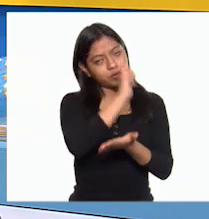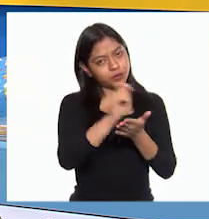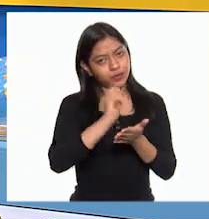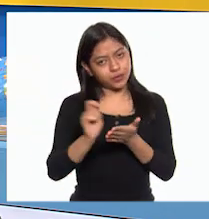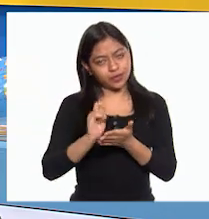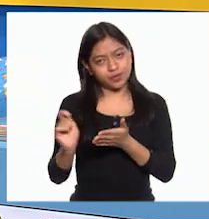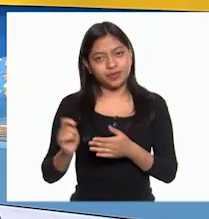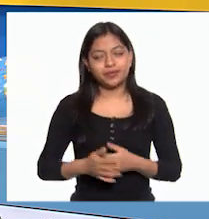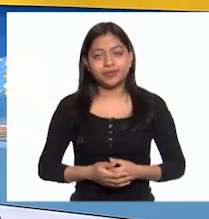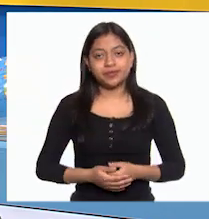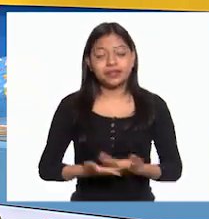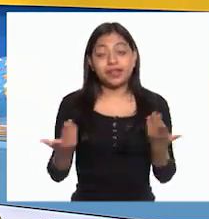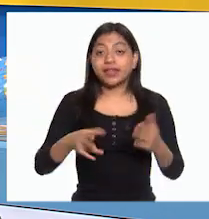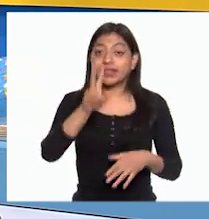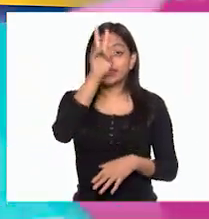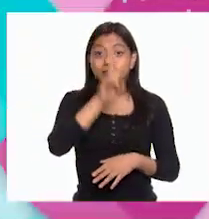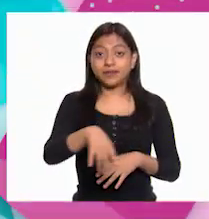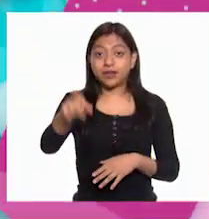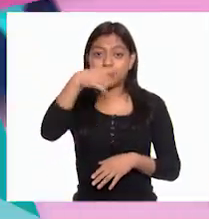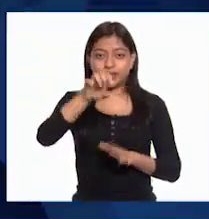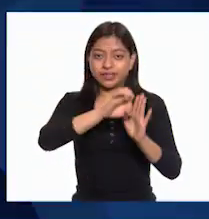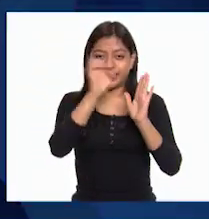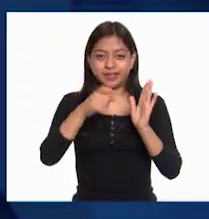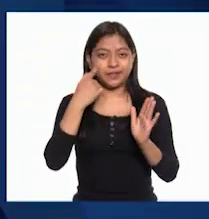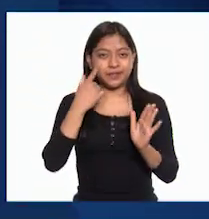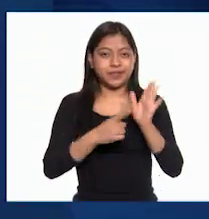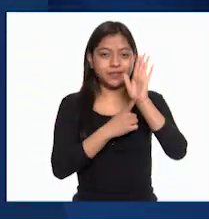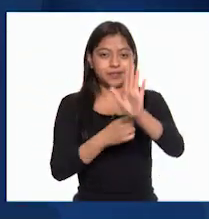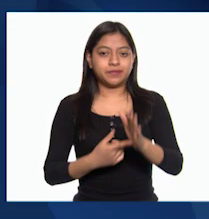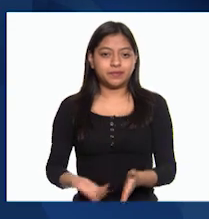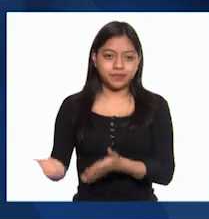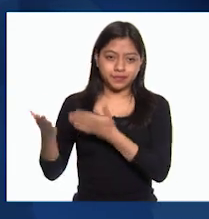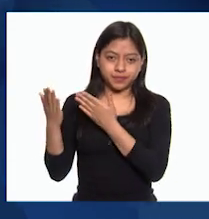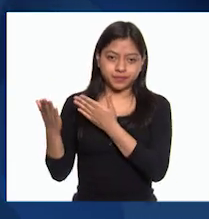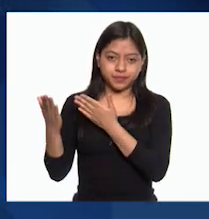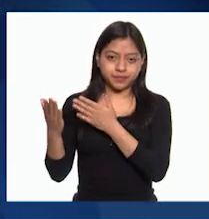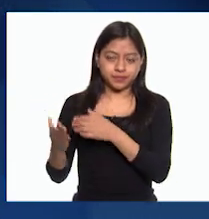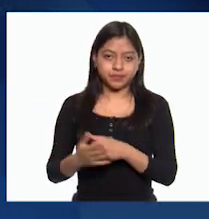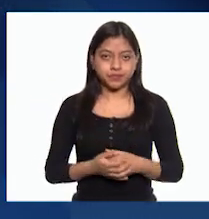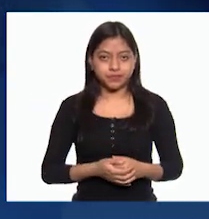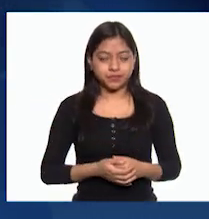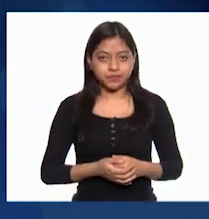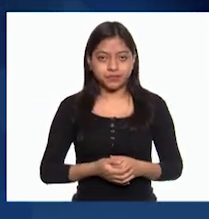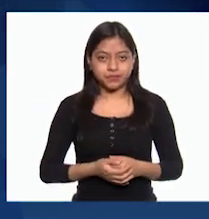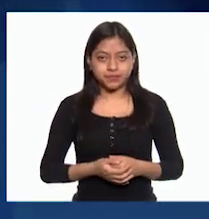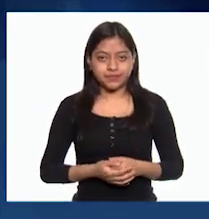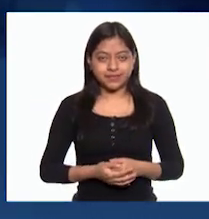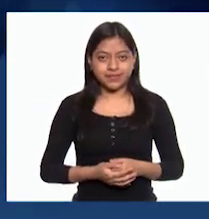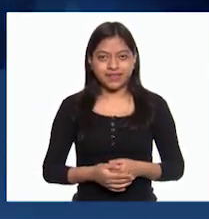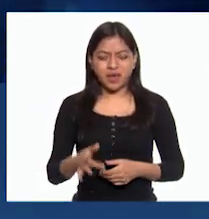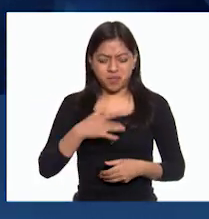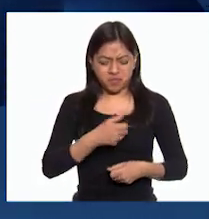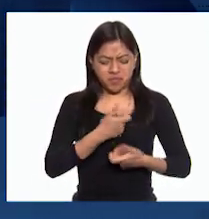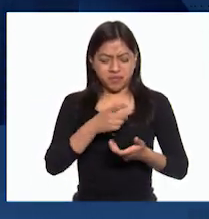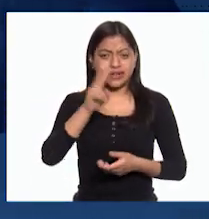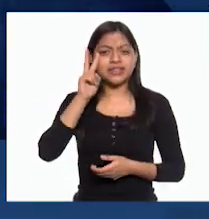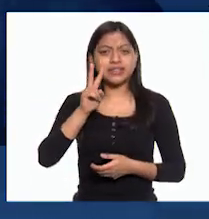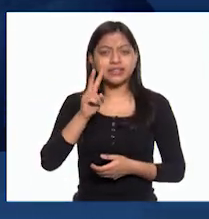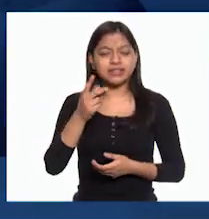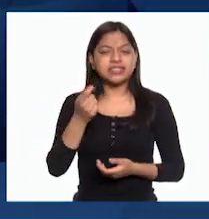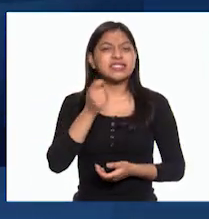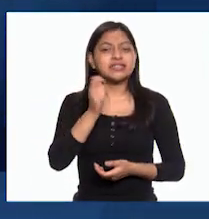ocupa. De hecho, a manera de ejemplo, en este momento pueden ver en pantalla una definición escrita por Paul